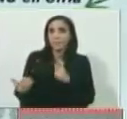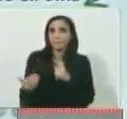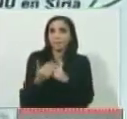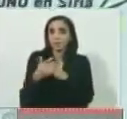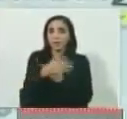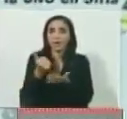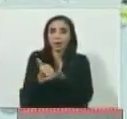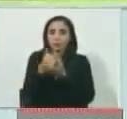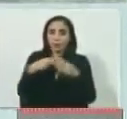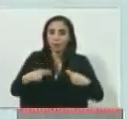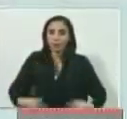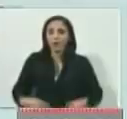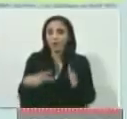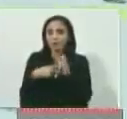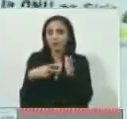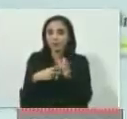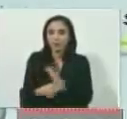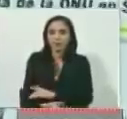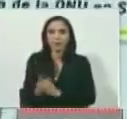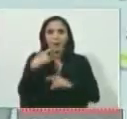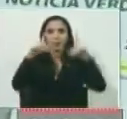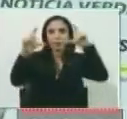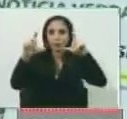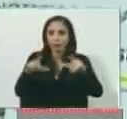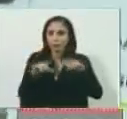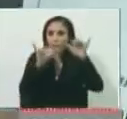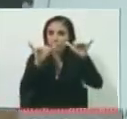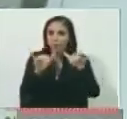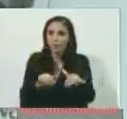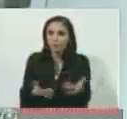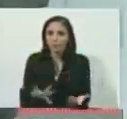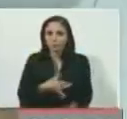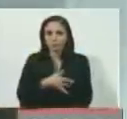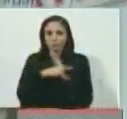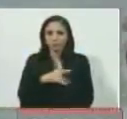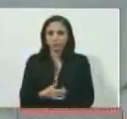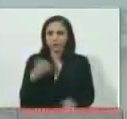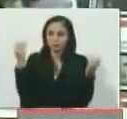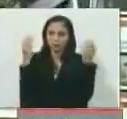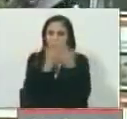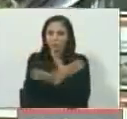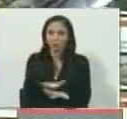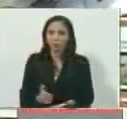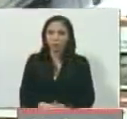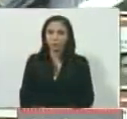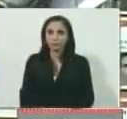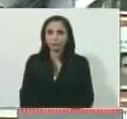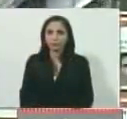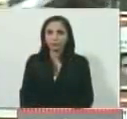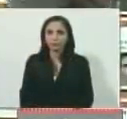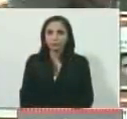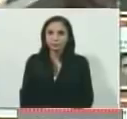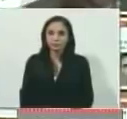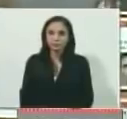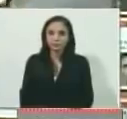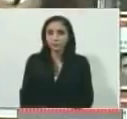en Siria. Y es la misma foto. ¿Ah? Y el gafo del año.